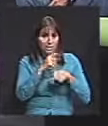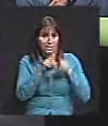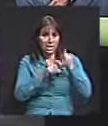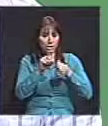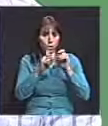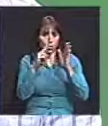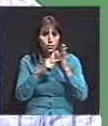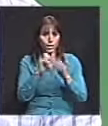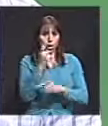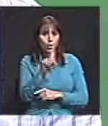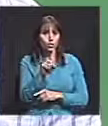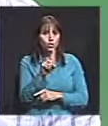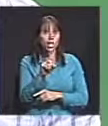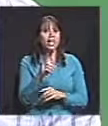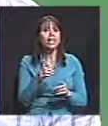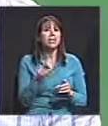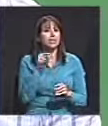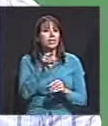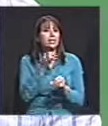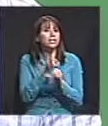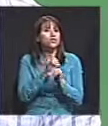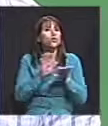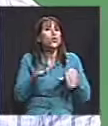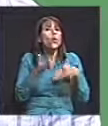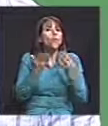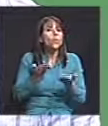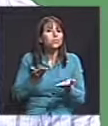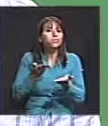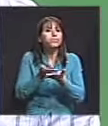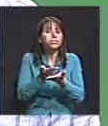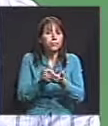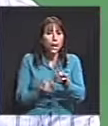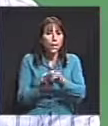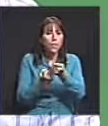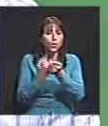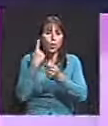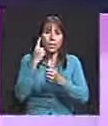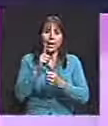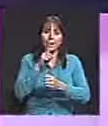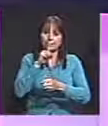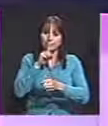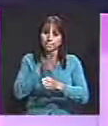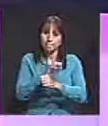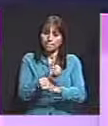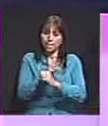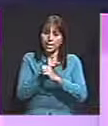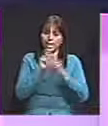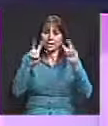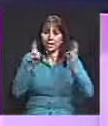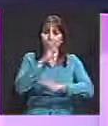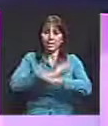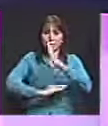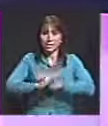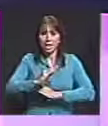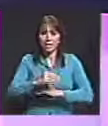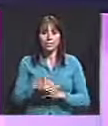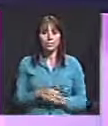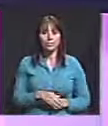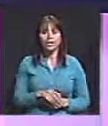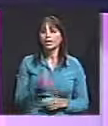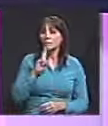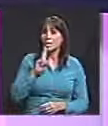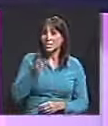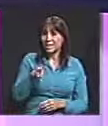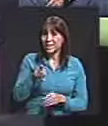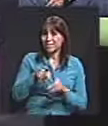¿Cuáles fueron los aportes de esta institución para que pudiera garantizarse el tema de discapacidad? Sí, en realidad, bueno,